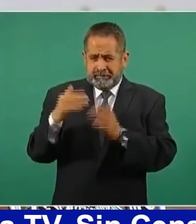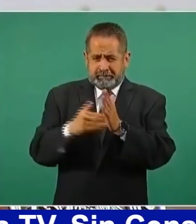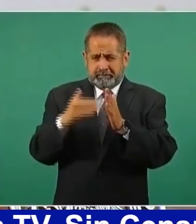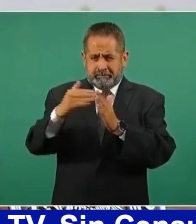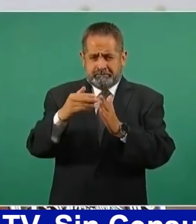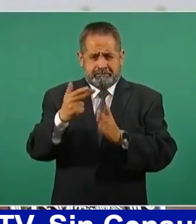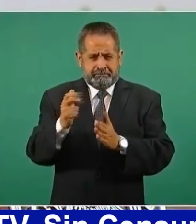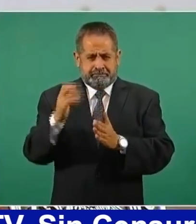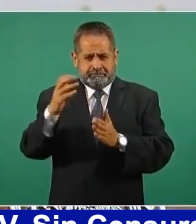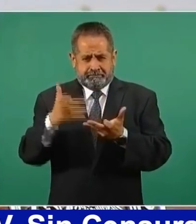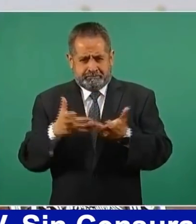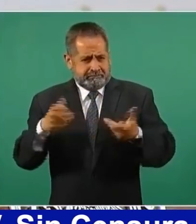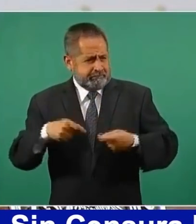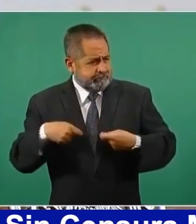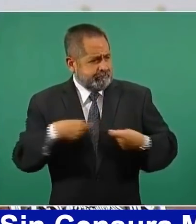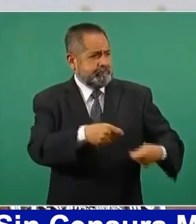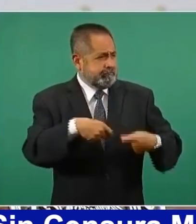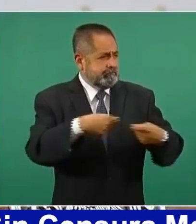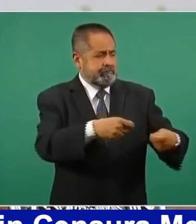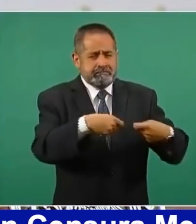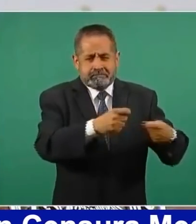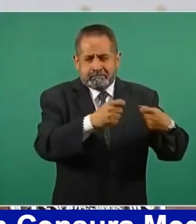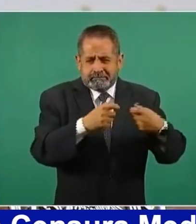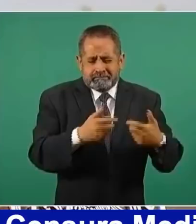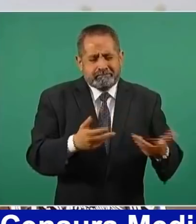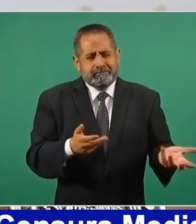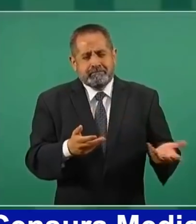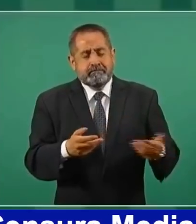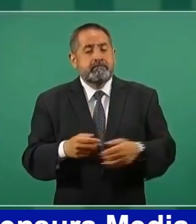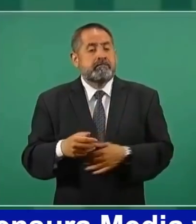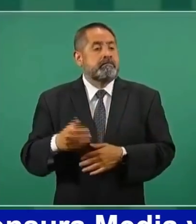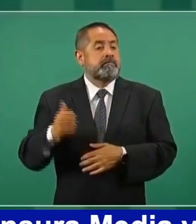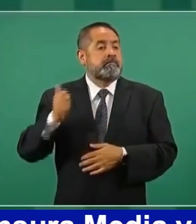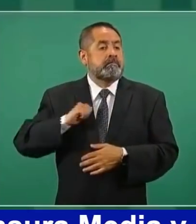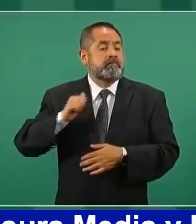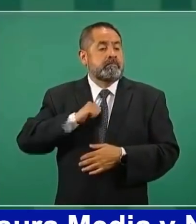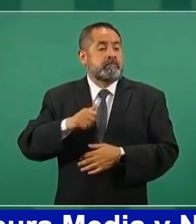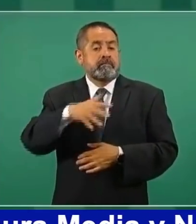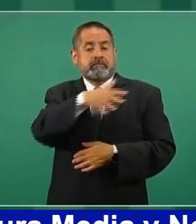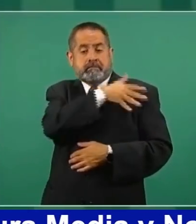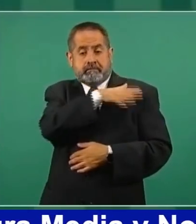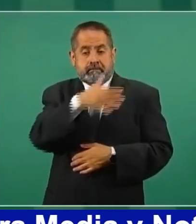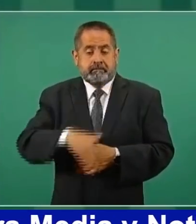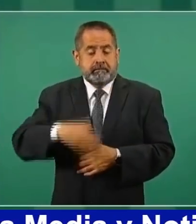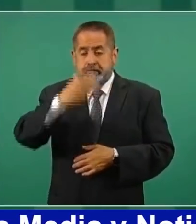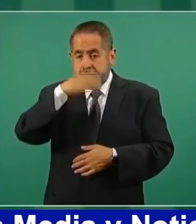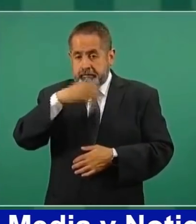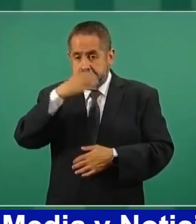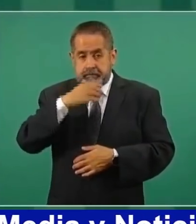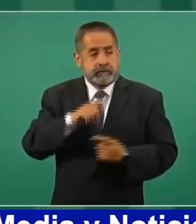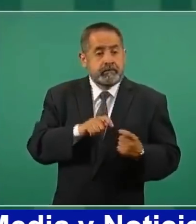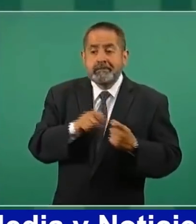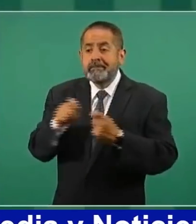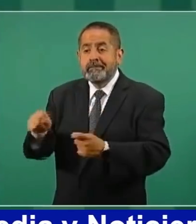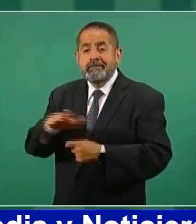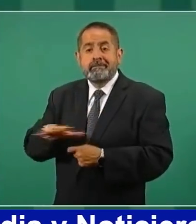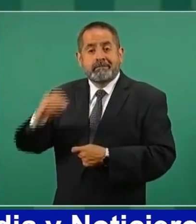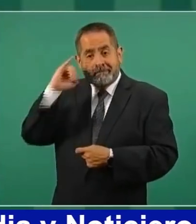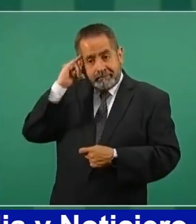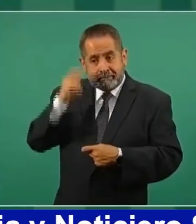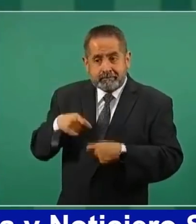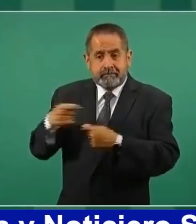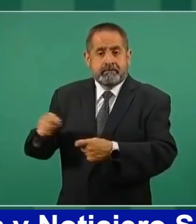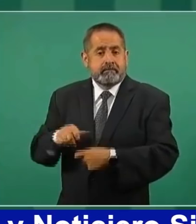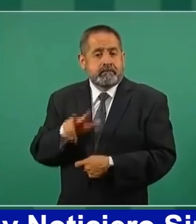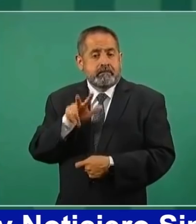hectáreas, nada más para tener una idea. El general Cárdenas le entregó a los campesinos en su sexenio